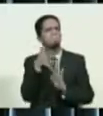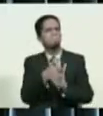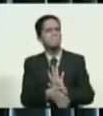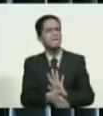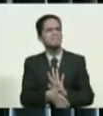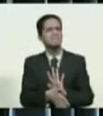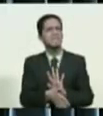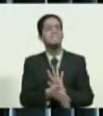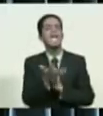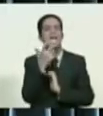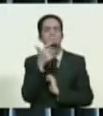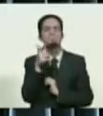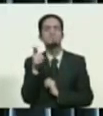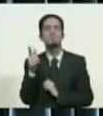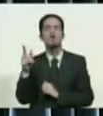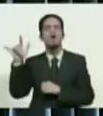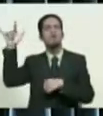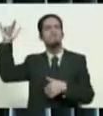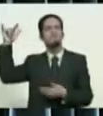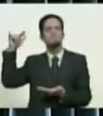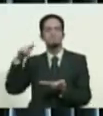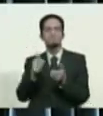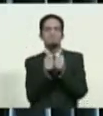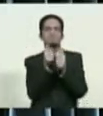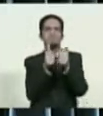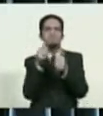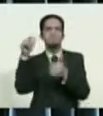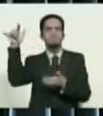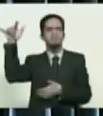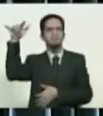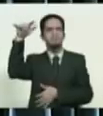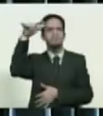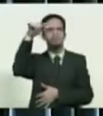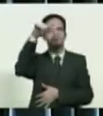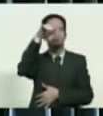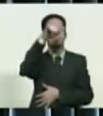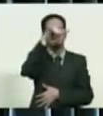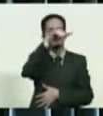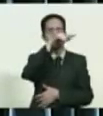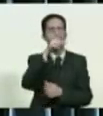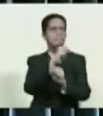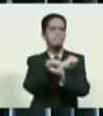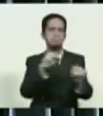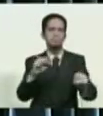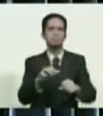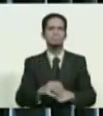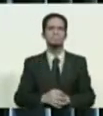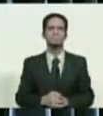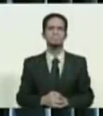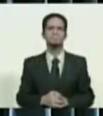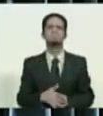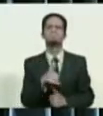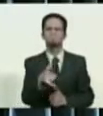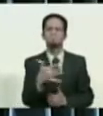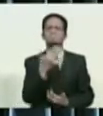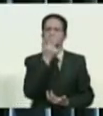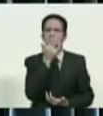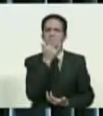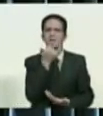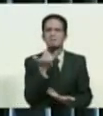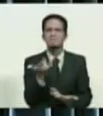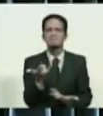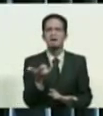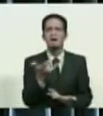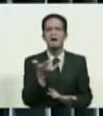ocurrido si la acción de la Casa Militar y de los inhibidores de las señales de Wi-Fi no hubieran funcionado y